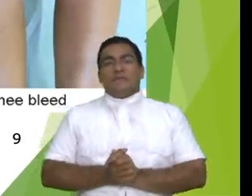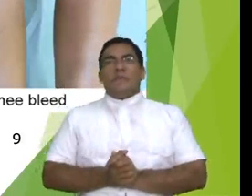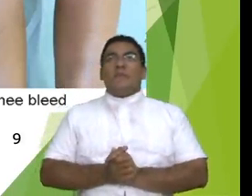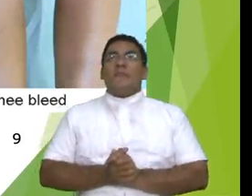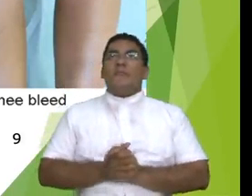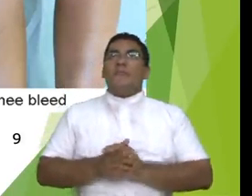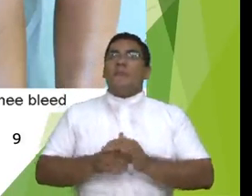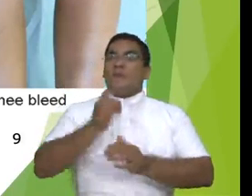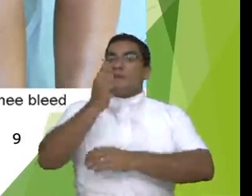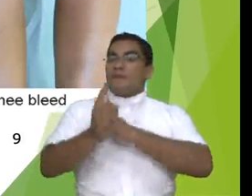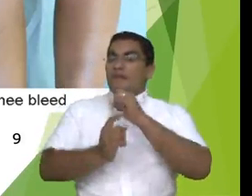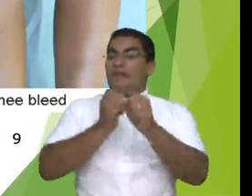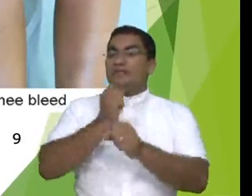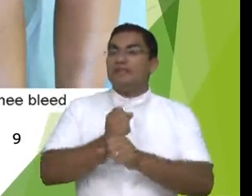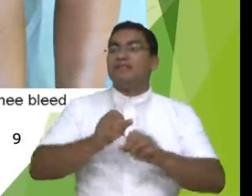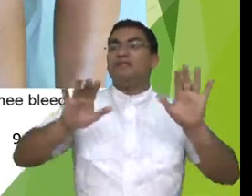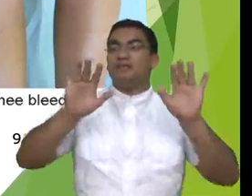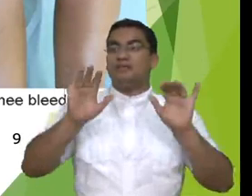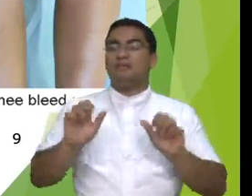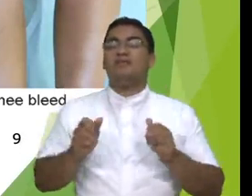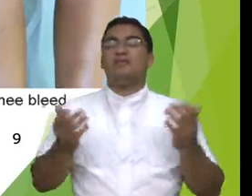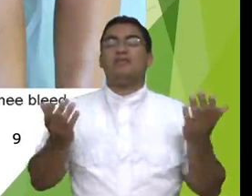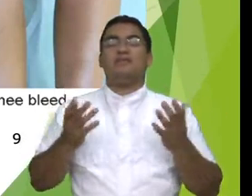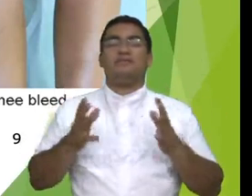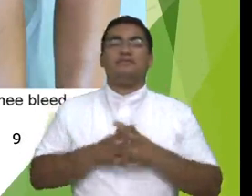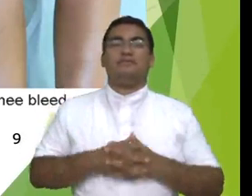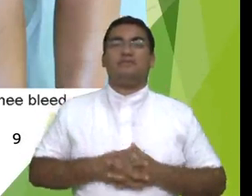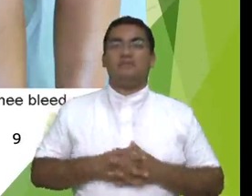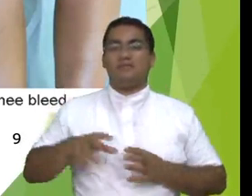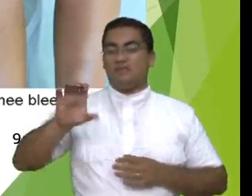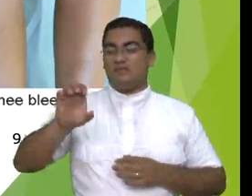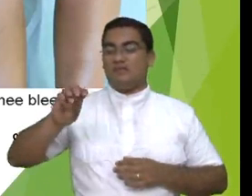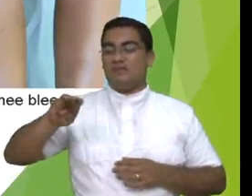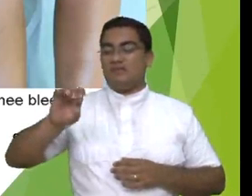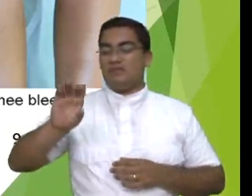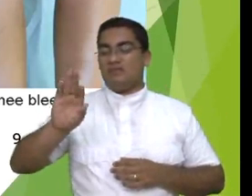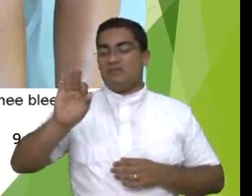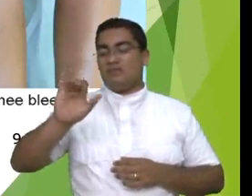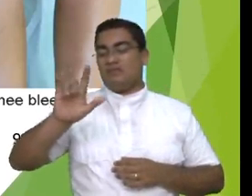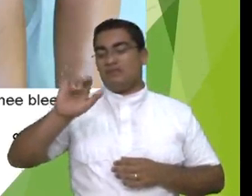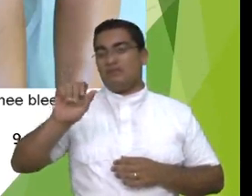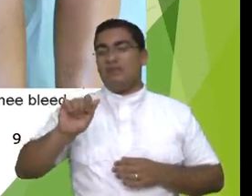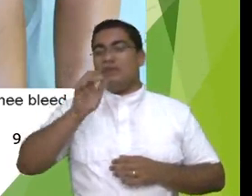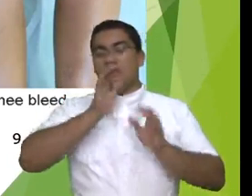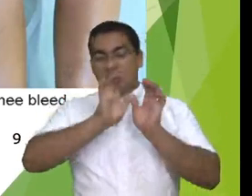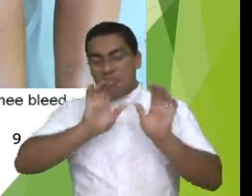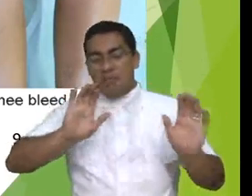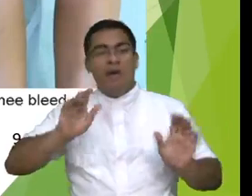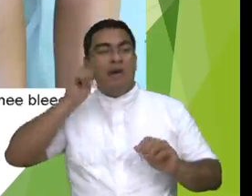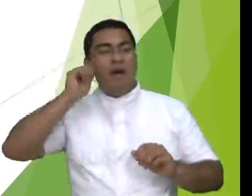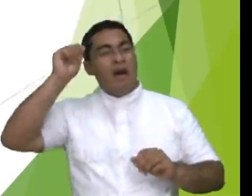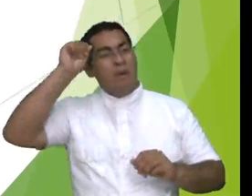después del año de edad ellos empiezan a hacer hemartrosis. La manifestación de la hemofilia entonces se presenta más en los niños, en los adultos, claro.